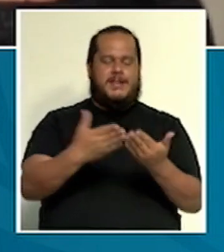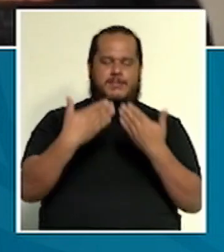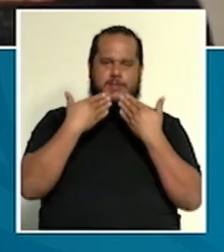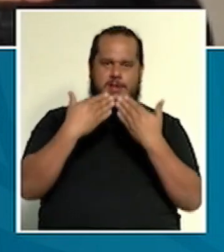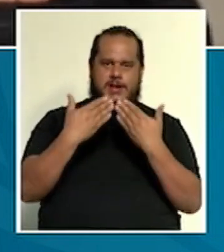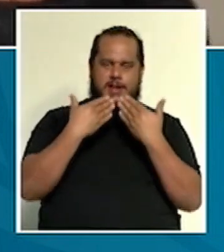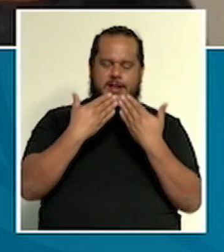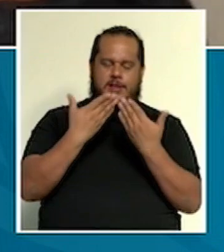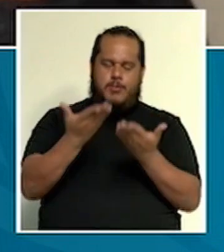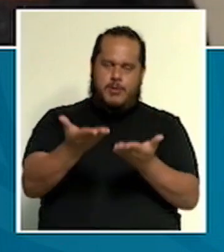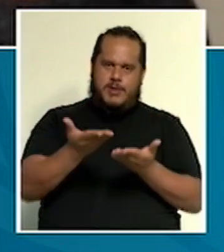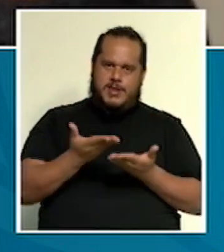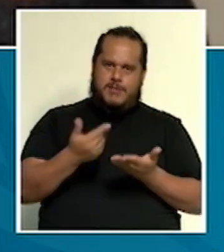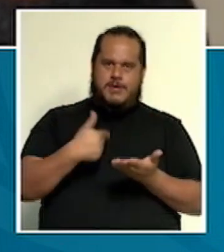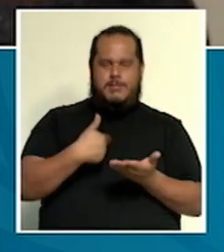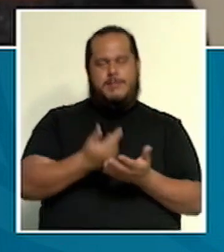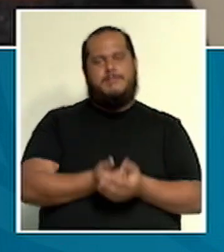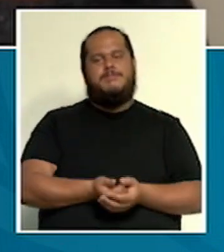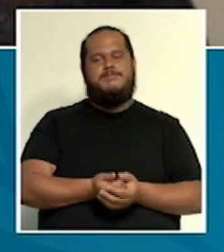por recibirme.